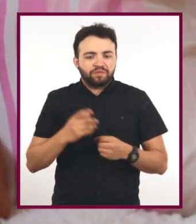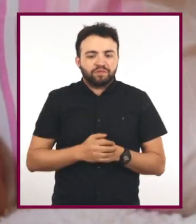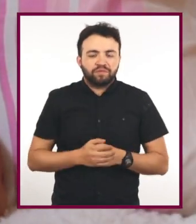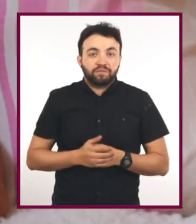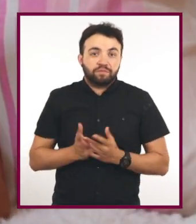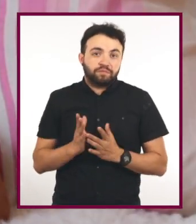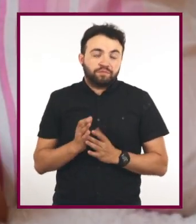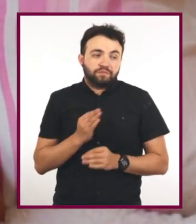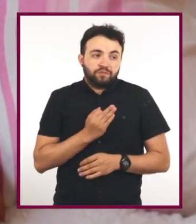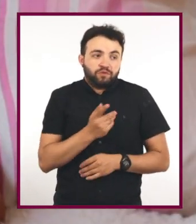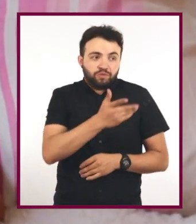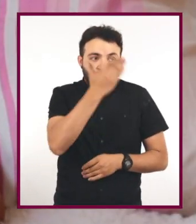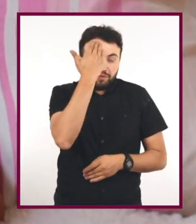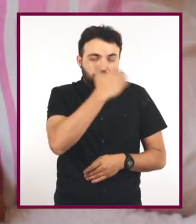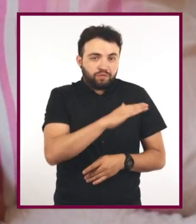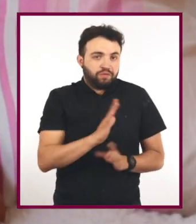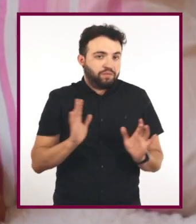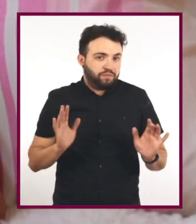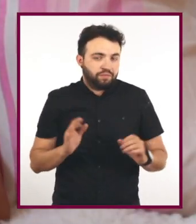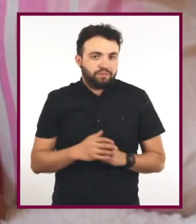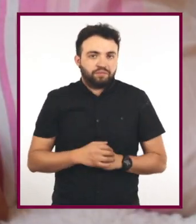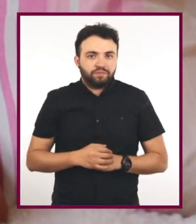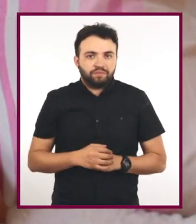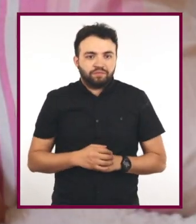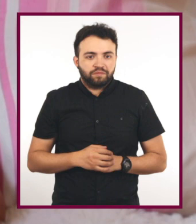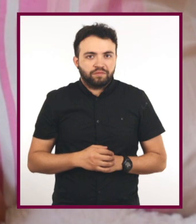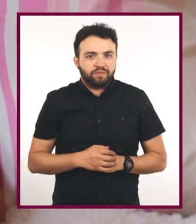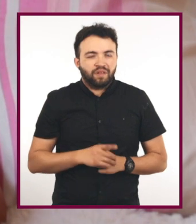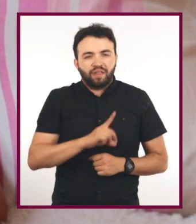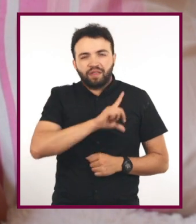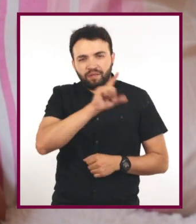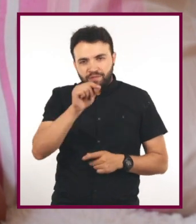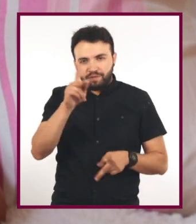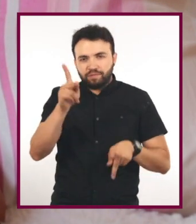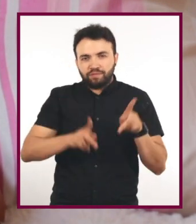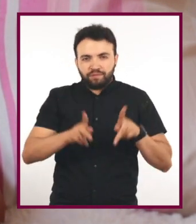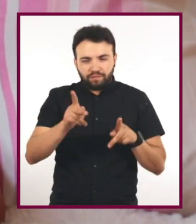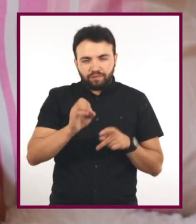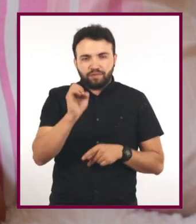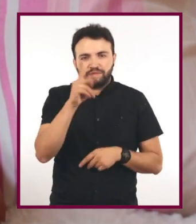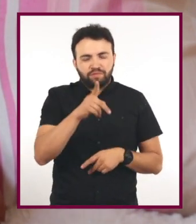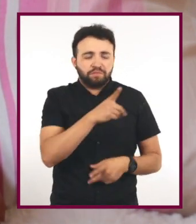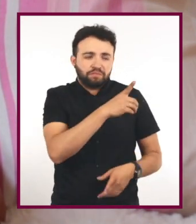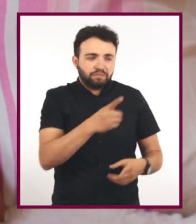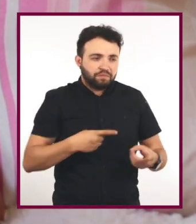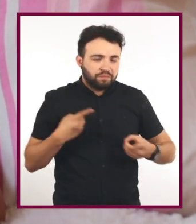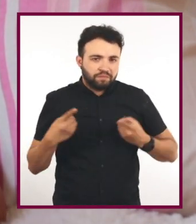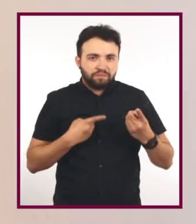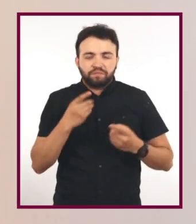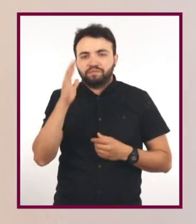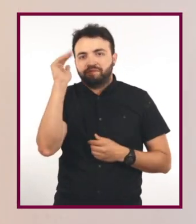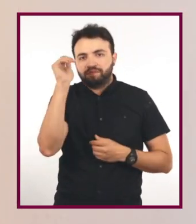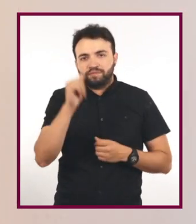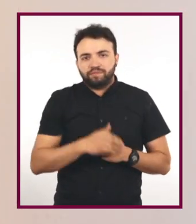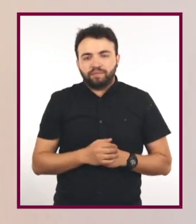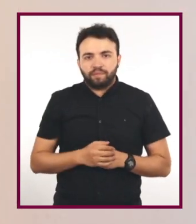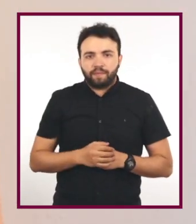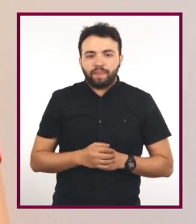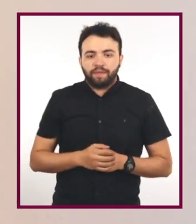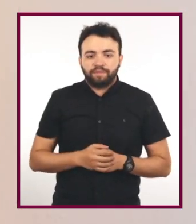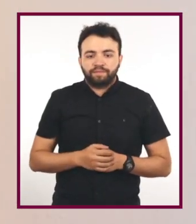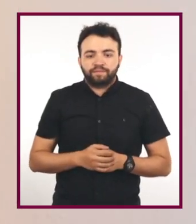Bueno, pues tú sabrás. Ahí luego hablamos, ¿va? Diviértanse. Adiós.